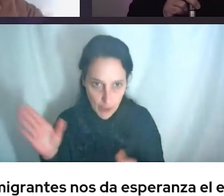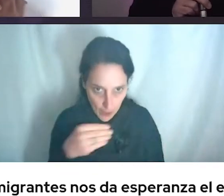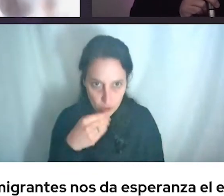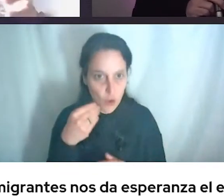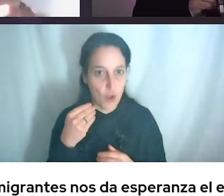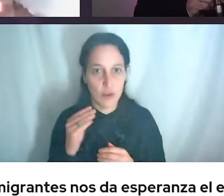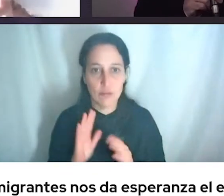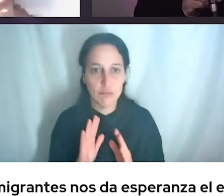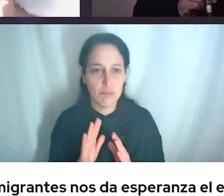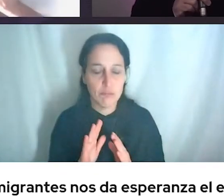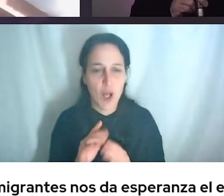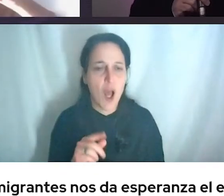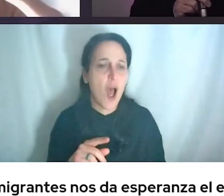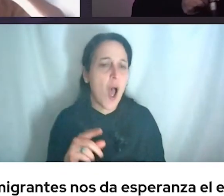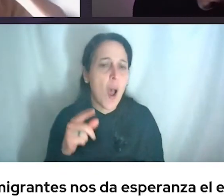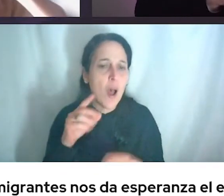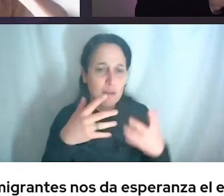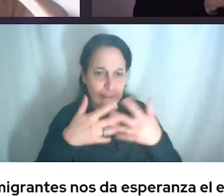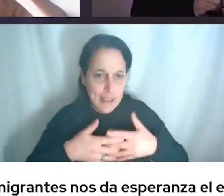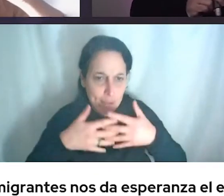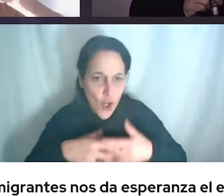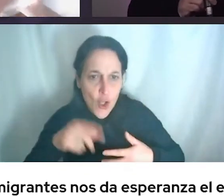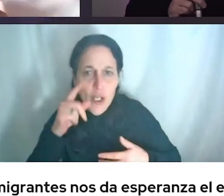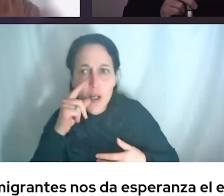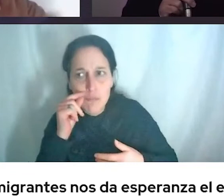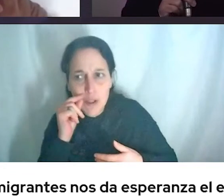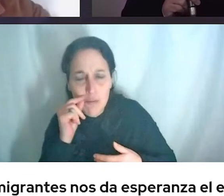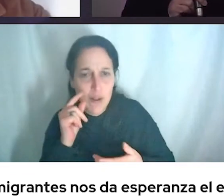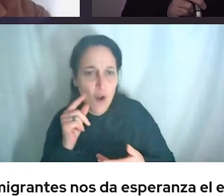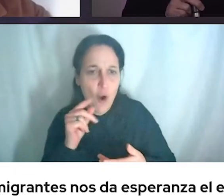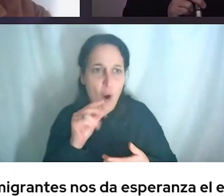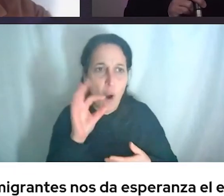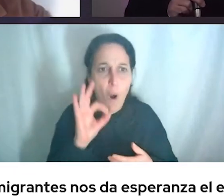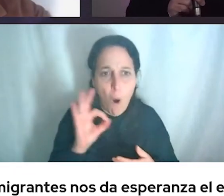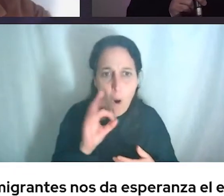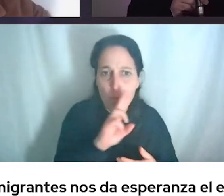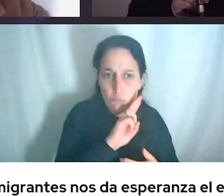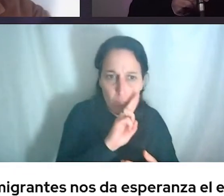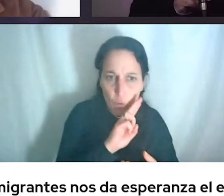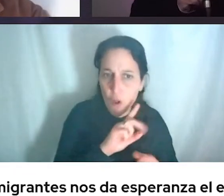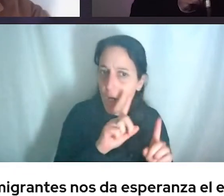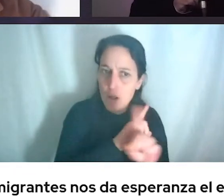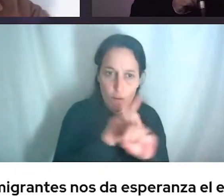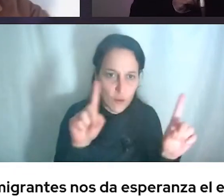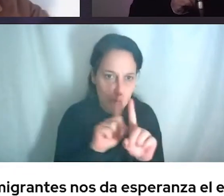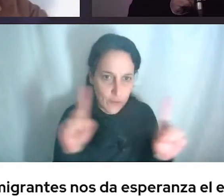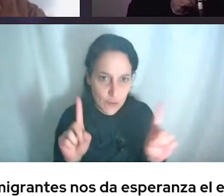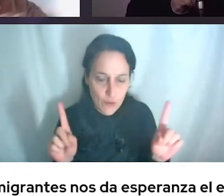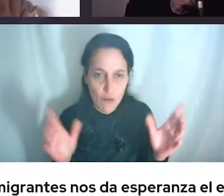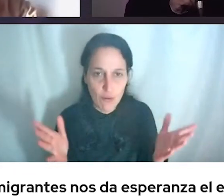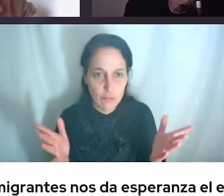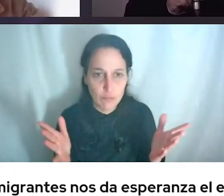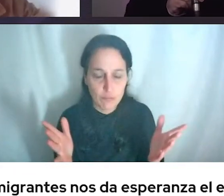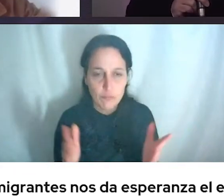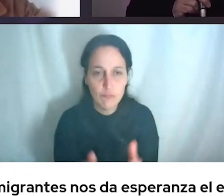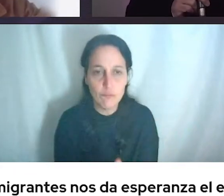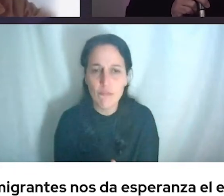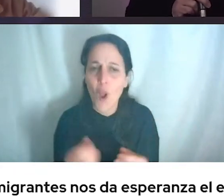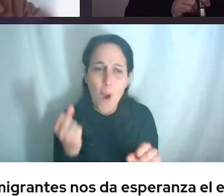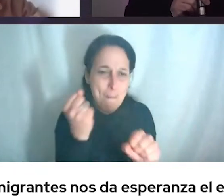¿no? Que es para hombres o para mujeres, me parece que no tiene ningún sentido. Hay un montón de trabajo por